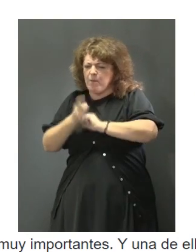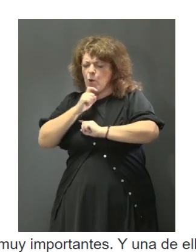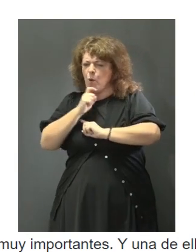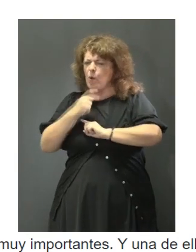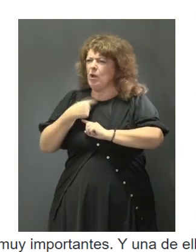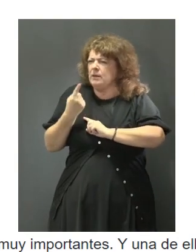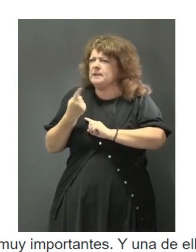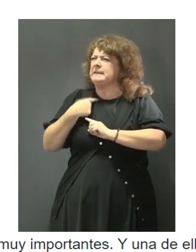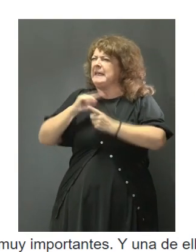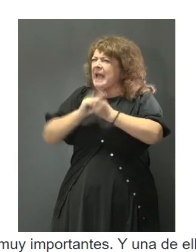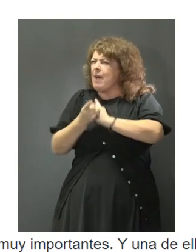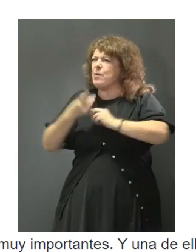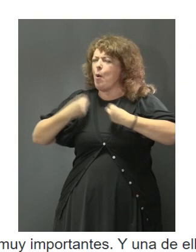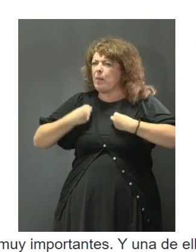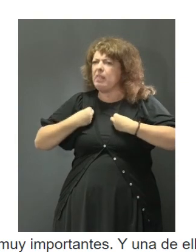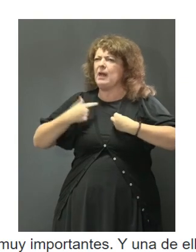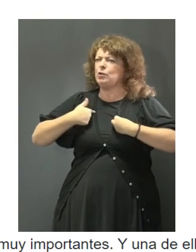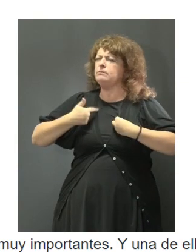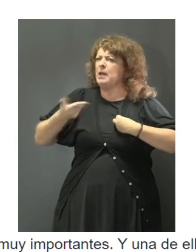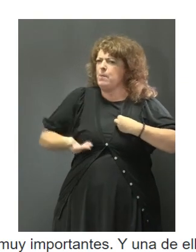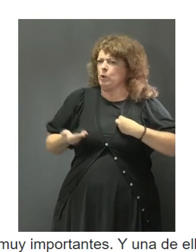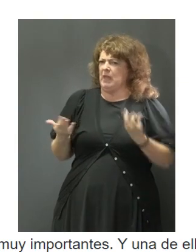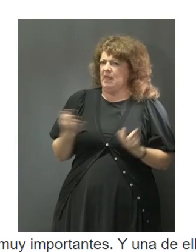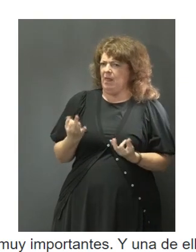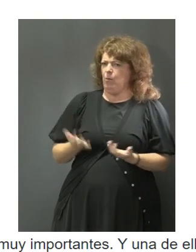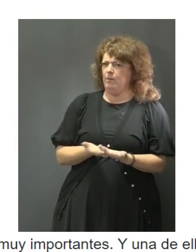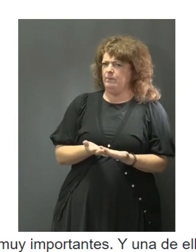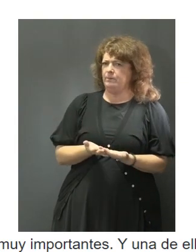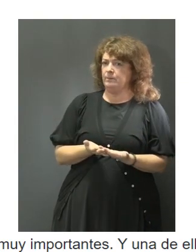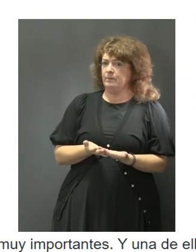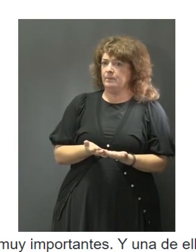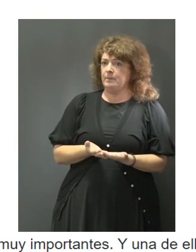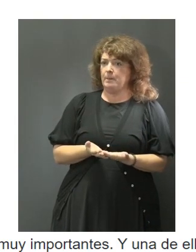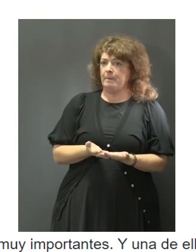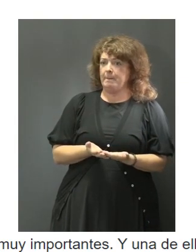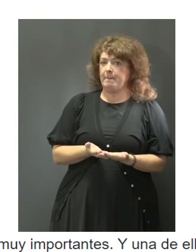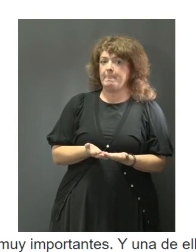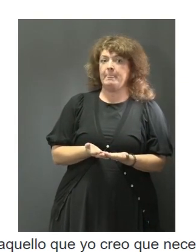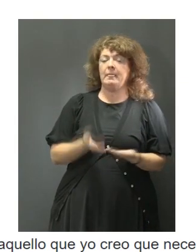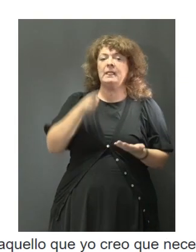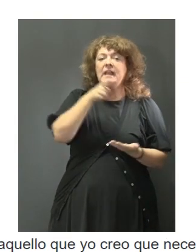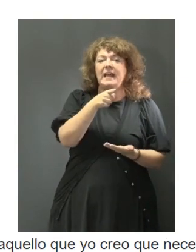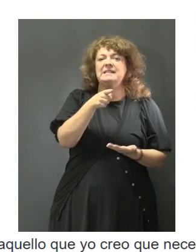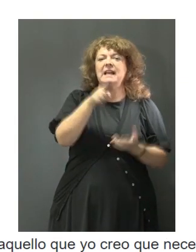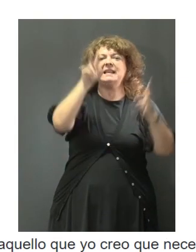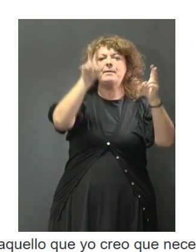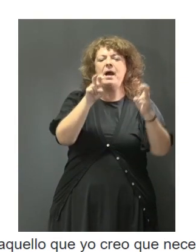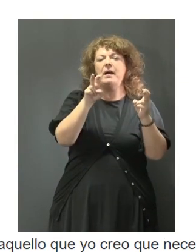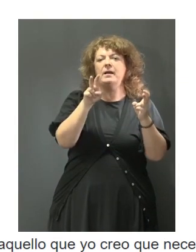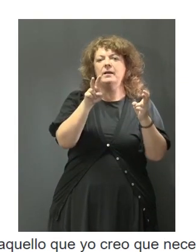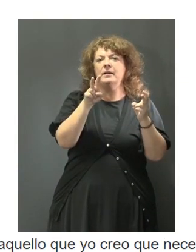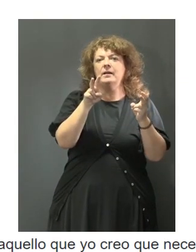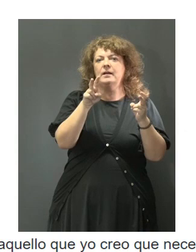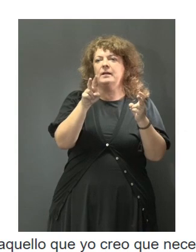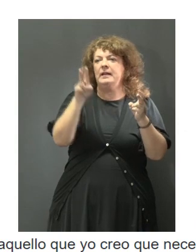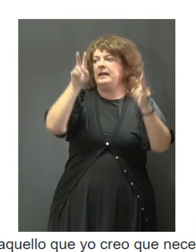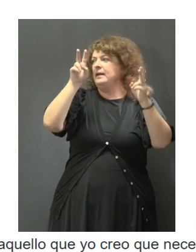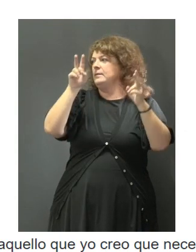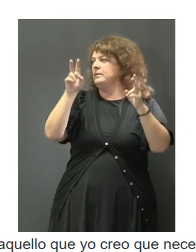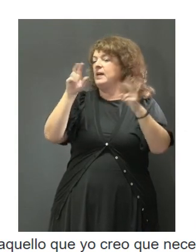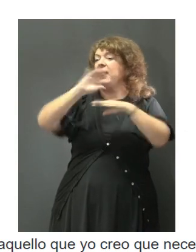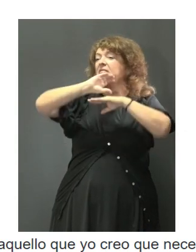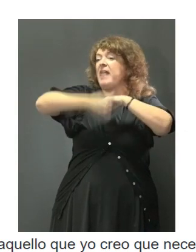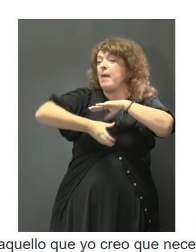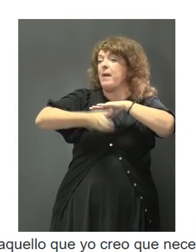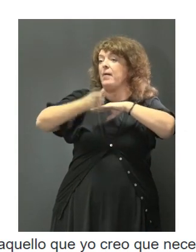mí serían cambios relevantes. Y en ese sentido tiene mucho que ver con el tema que estamos abordando en el